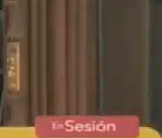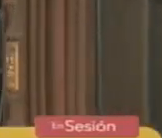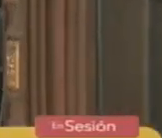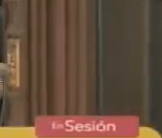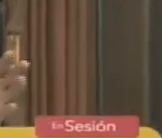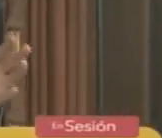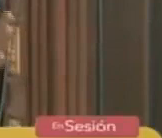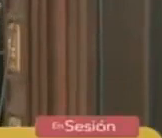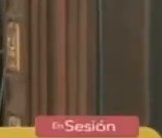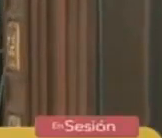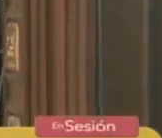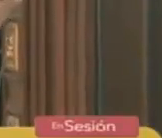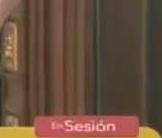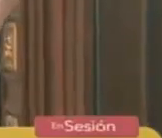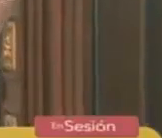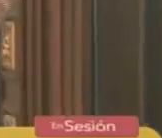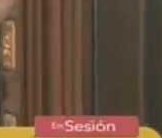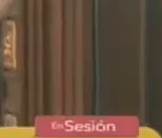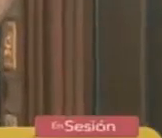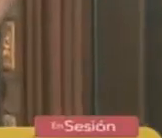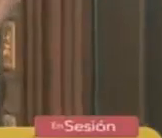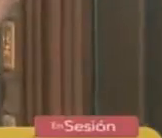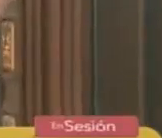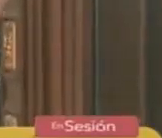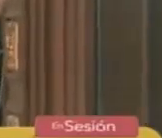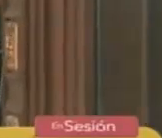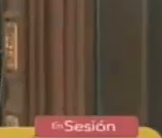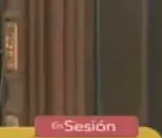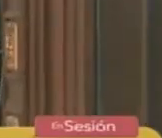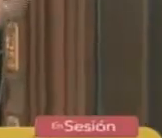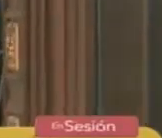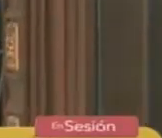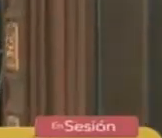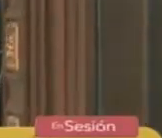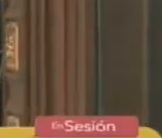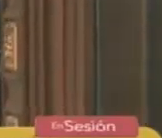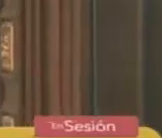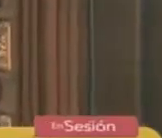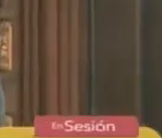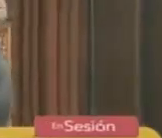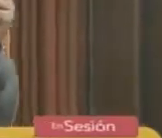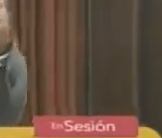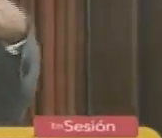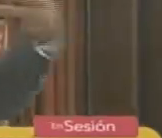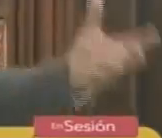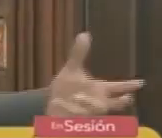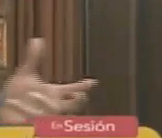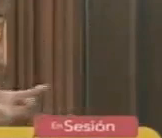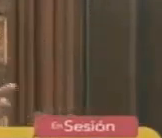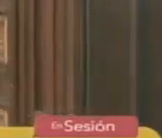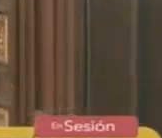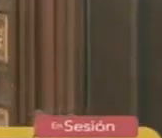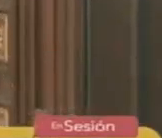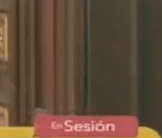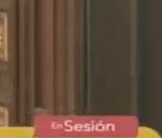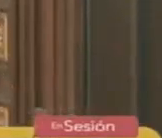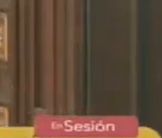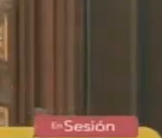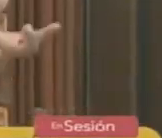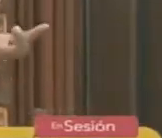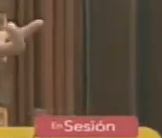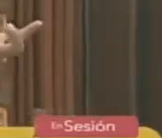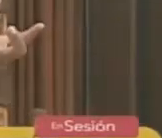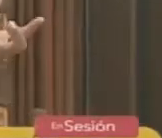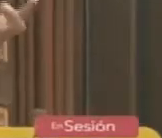la historia contemporánea nos ha hecho creer que la Guardia Nacional Bolivariana es de reciente data, pero